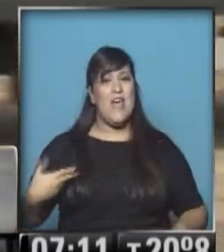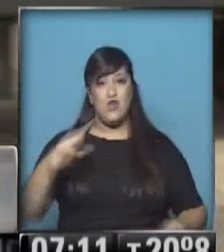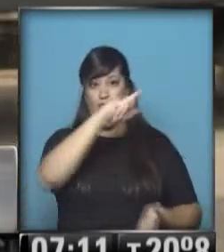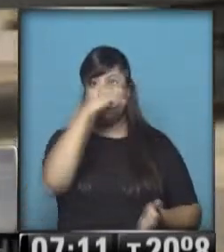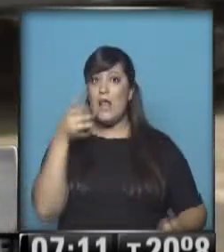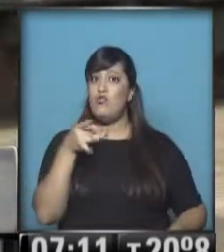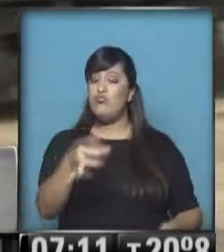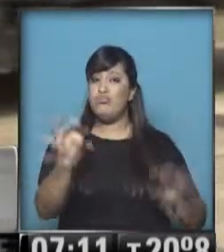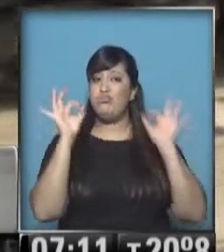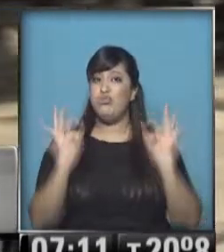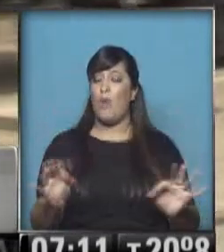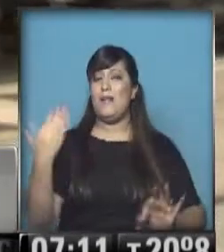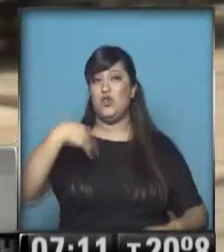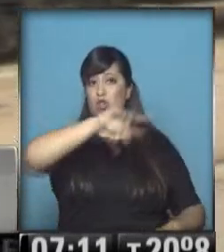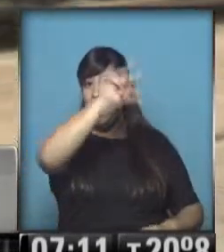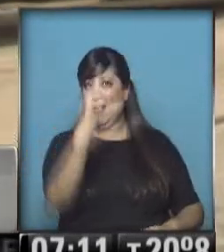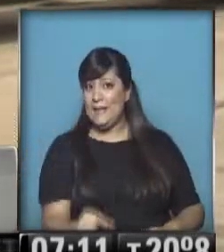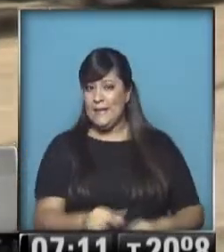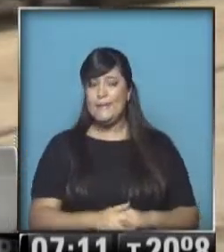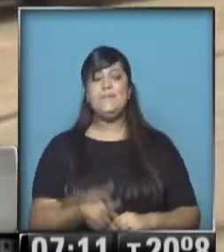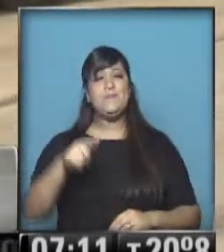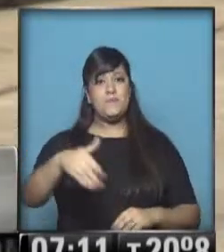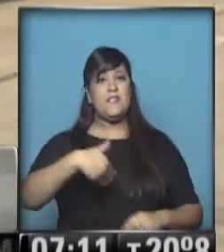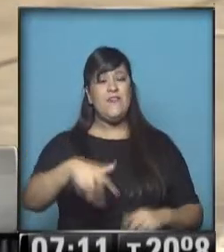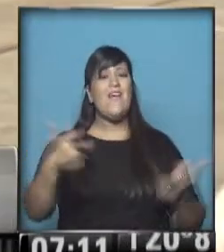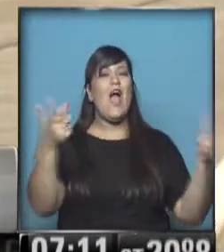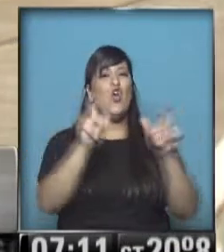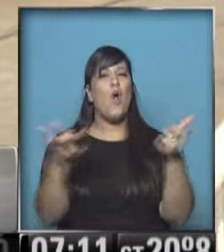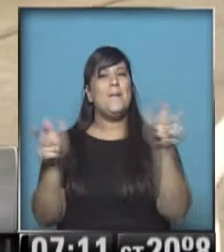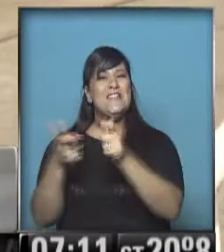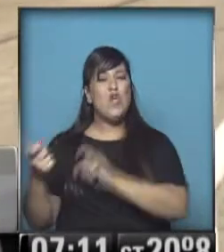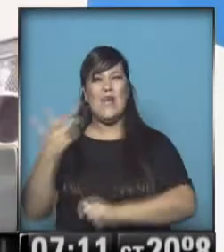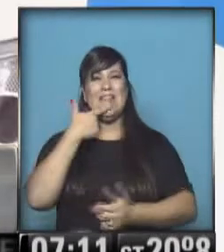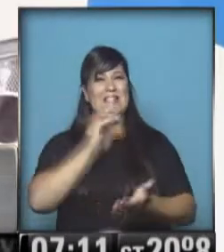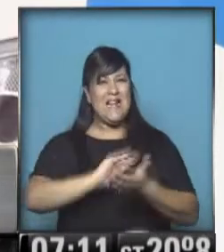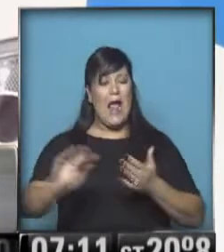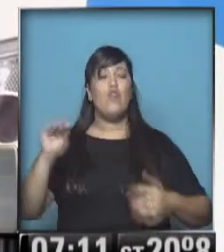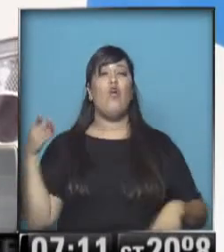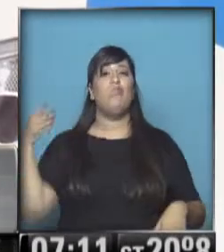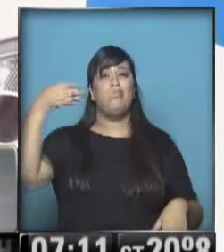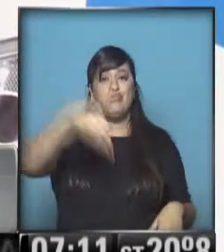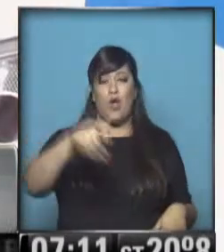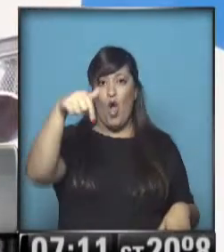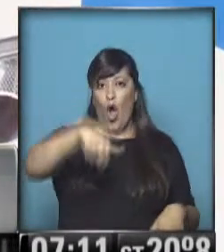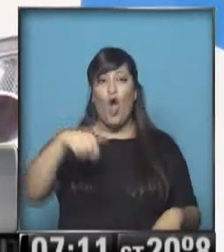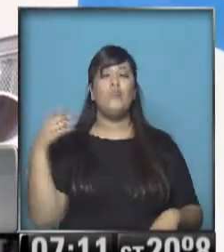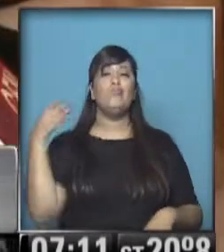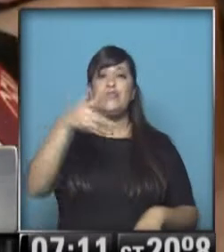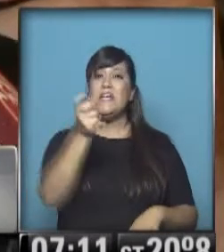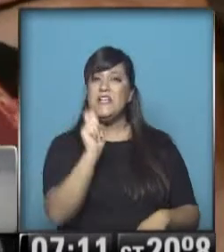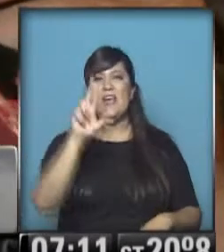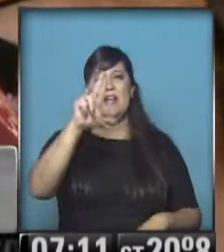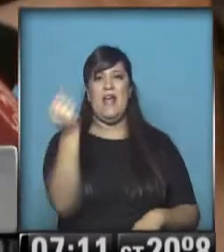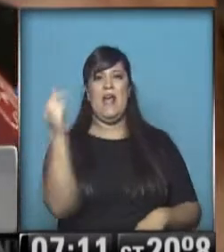su totalidad en el territorio nacional. Bueno, será el plenario de comisiones del Senado que va a recibir hoy al ministro de Interior y